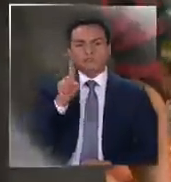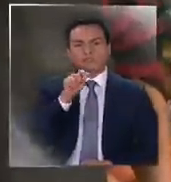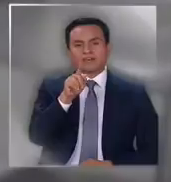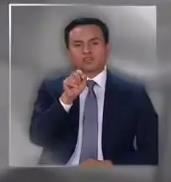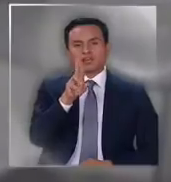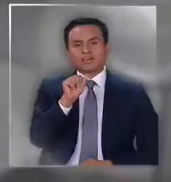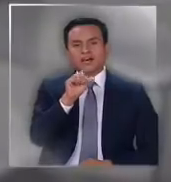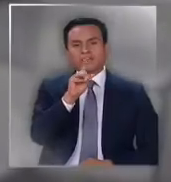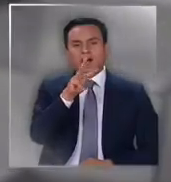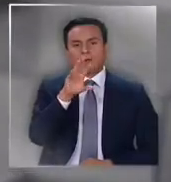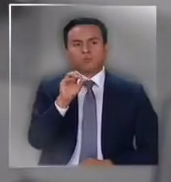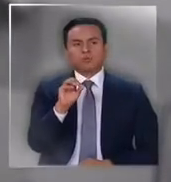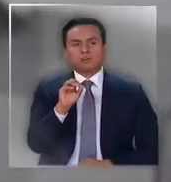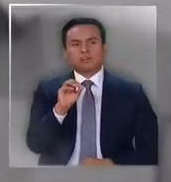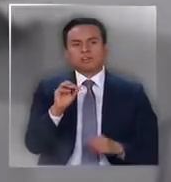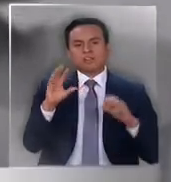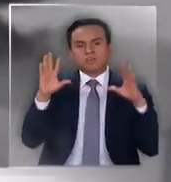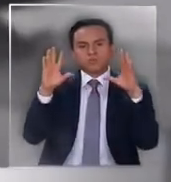Salvatore Adamo.